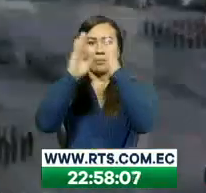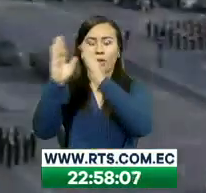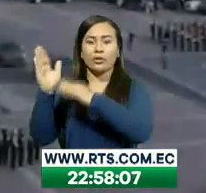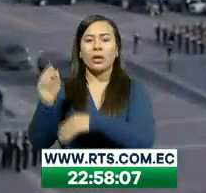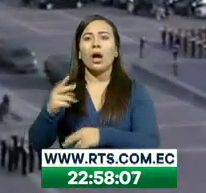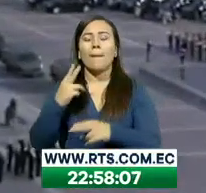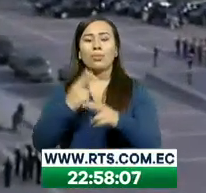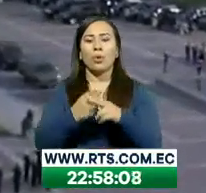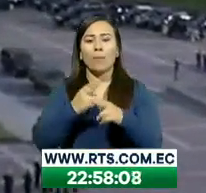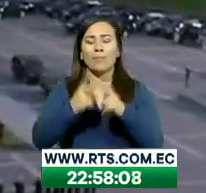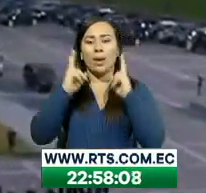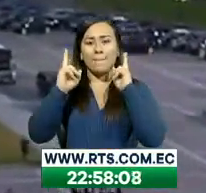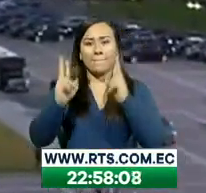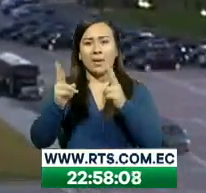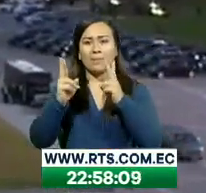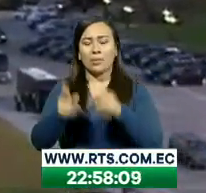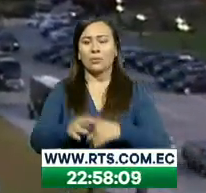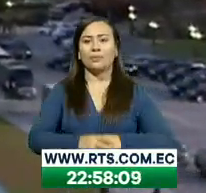lleva su nombre.